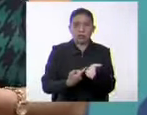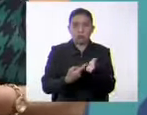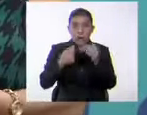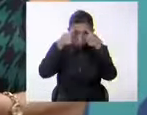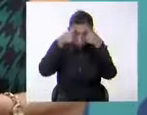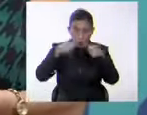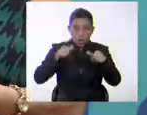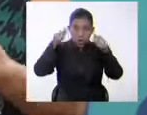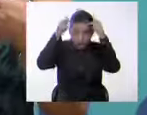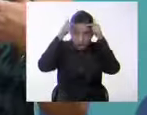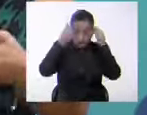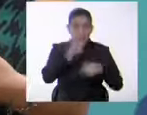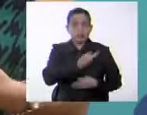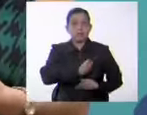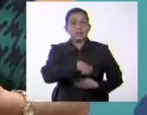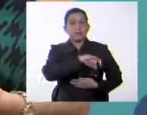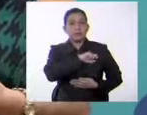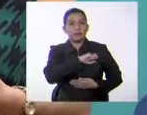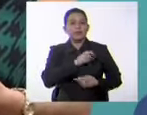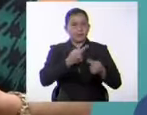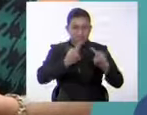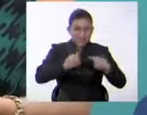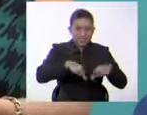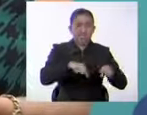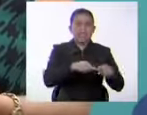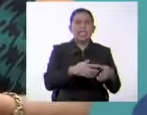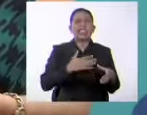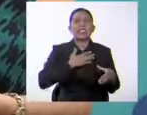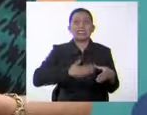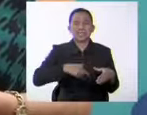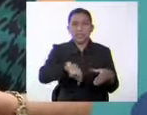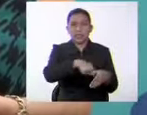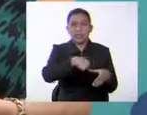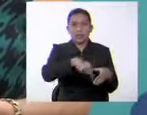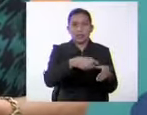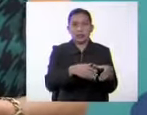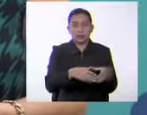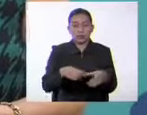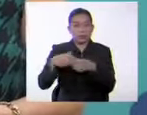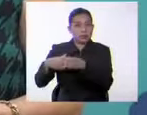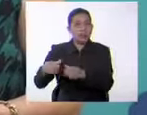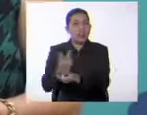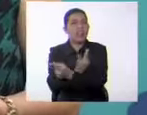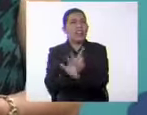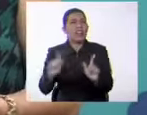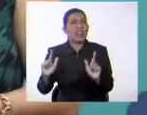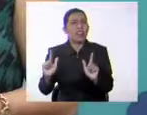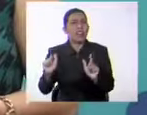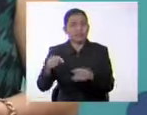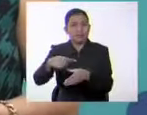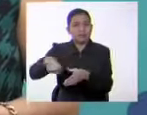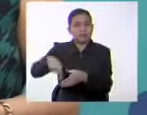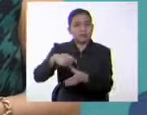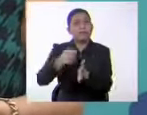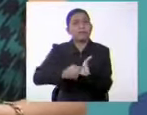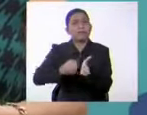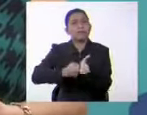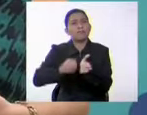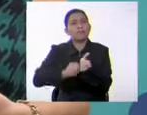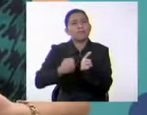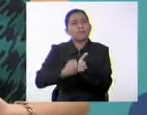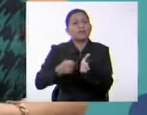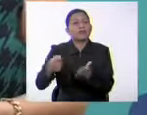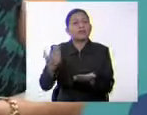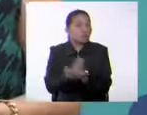la corona española, y los otros, los liberales, que eran todos los ilustrados que habían estudiado en la Universidad de